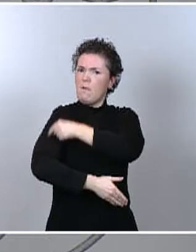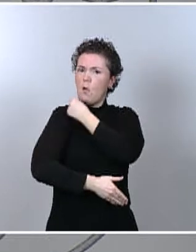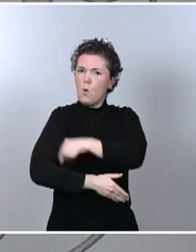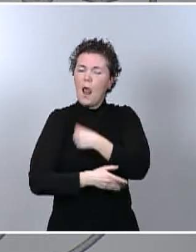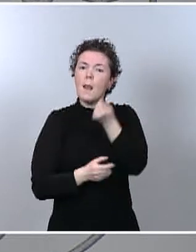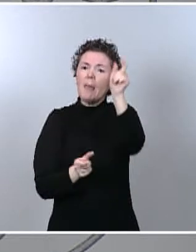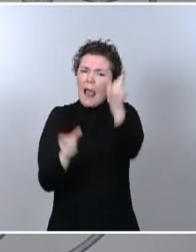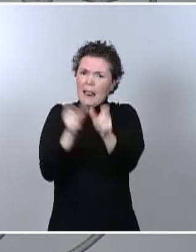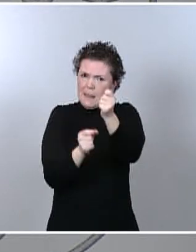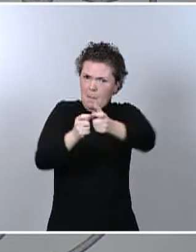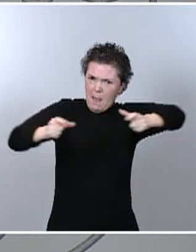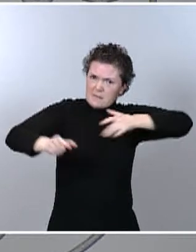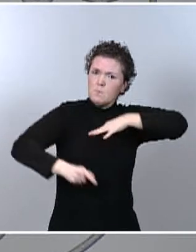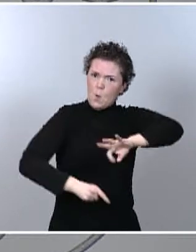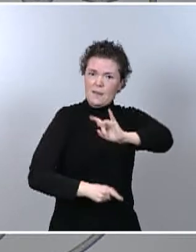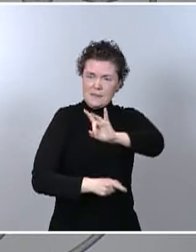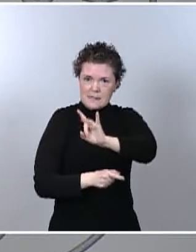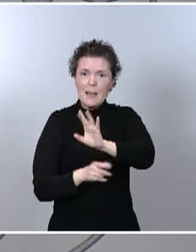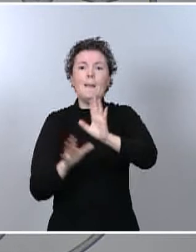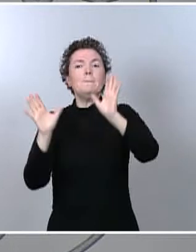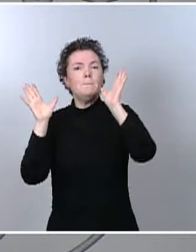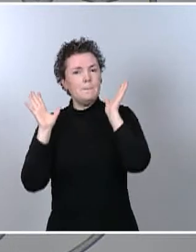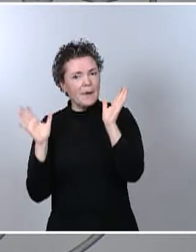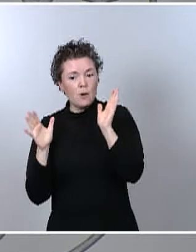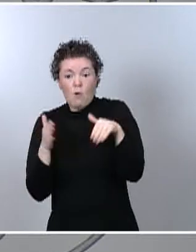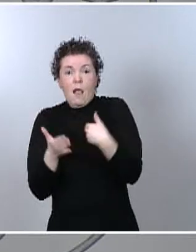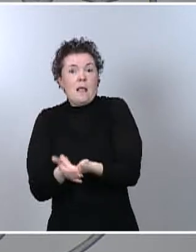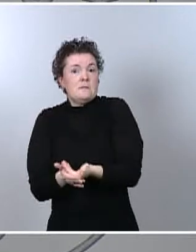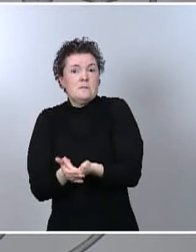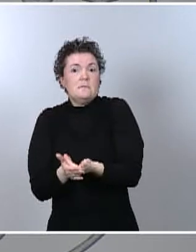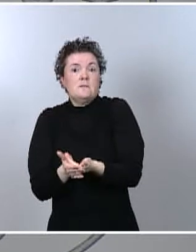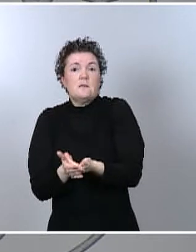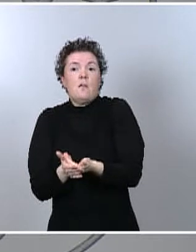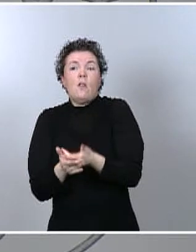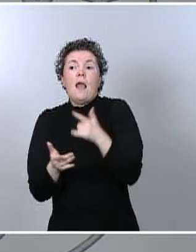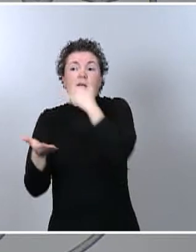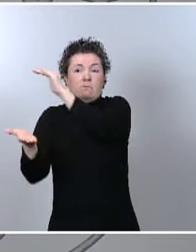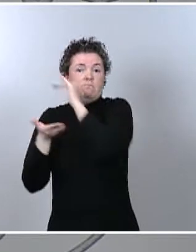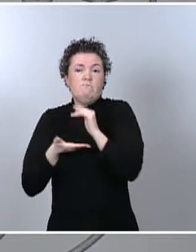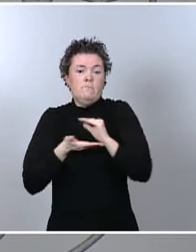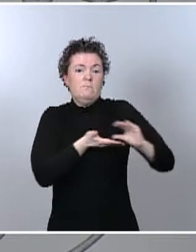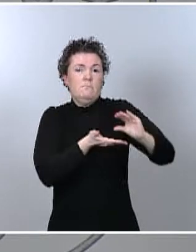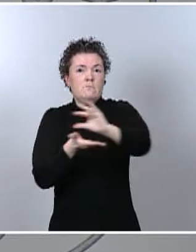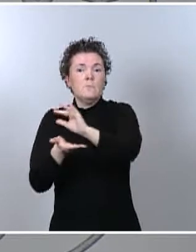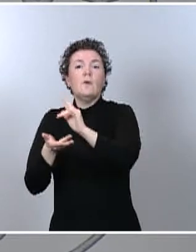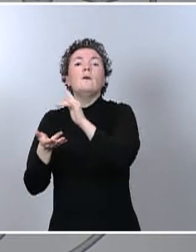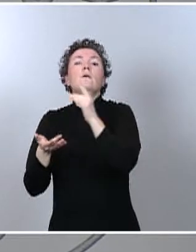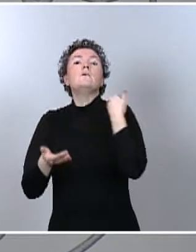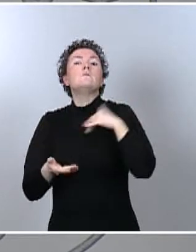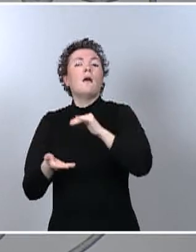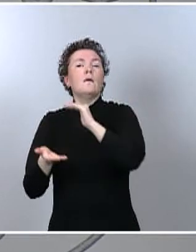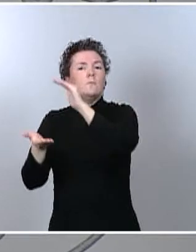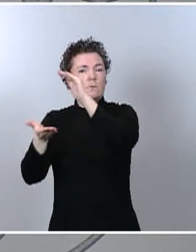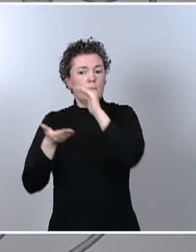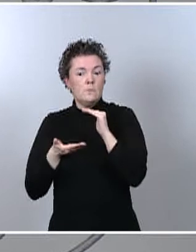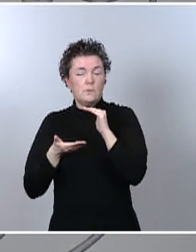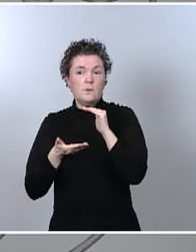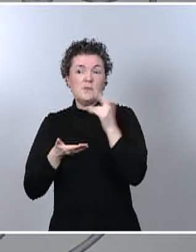El cuello de botella para vacunar en nuestro país en este momento son las dosis que vamos recibiendo de vacunas. El sistema tiene